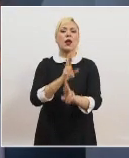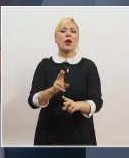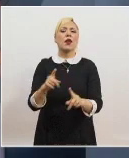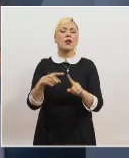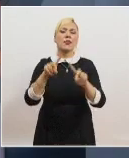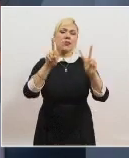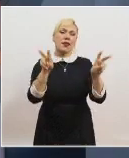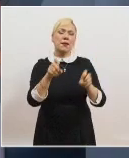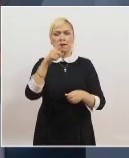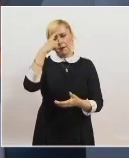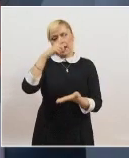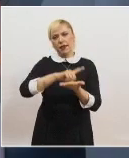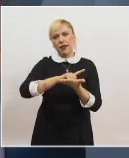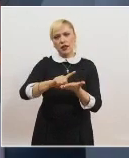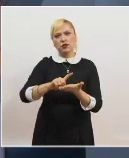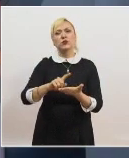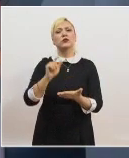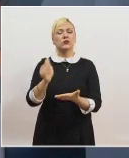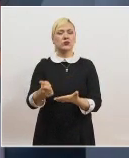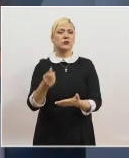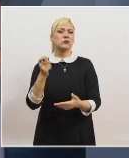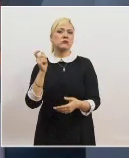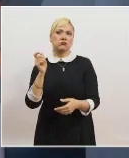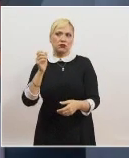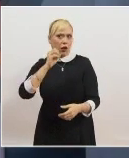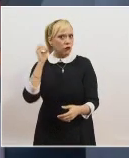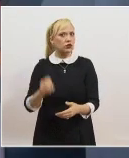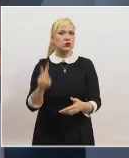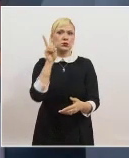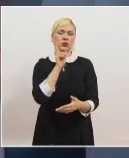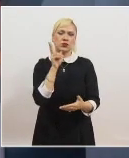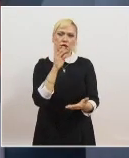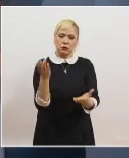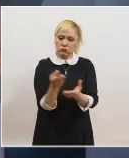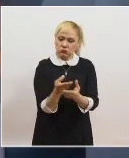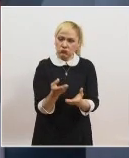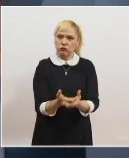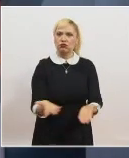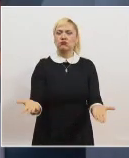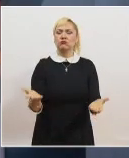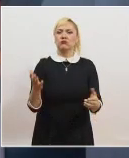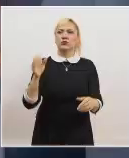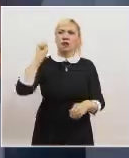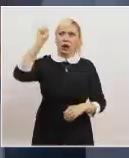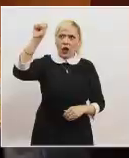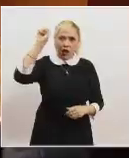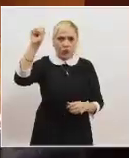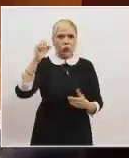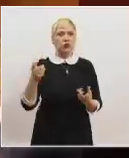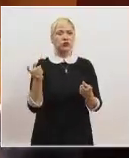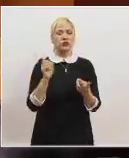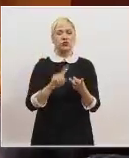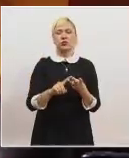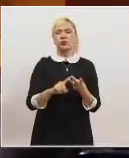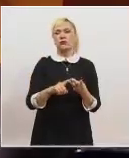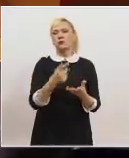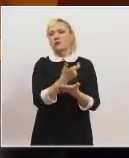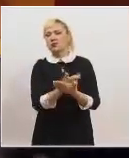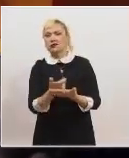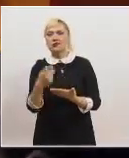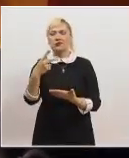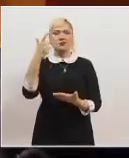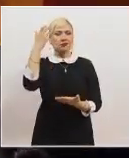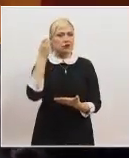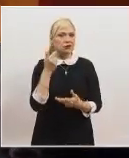con el derecho a una defensa adecuada, prestaciones laborales y sindicatos. La primera sala de la